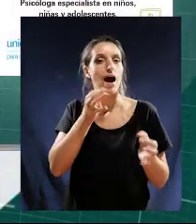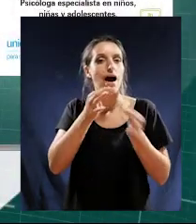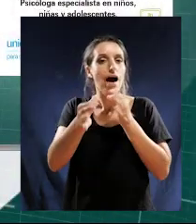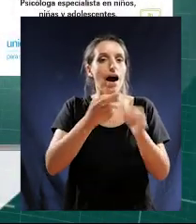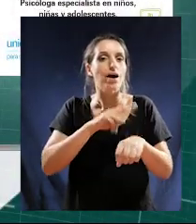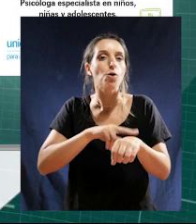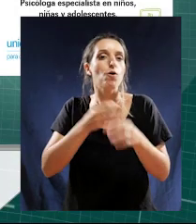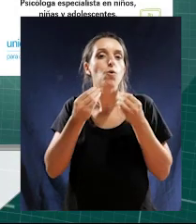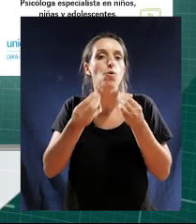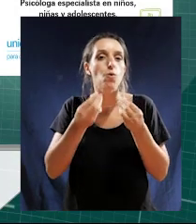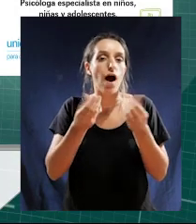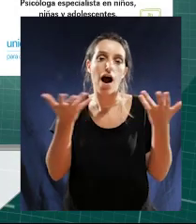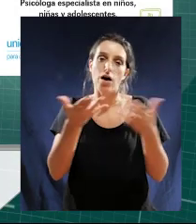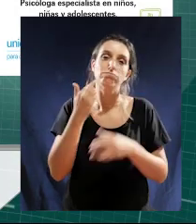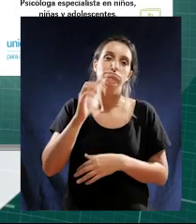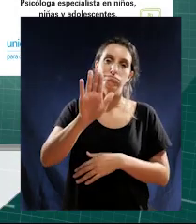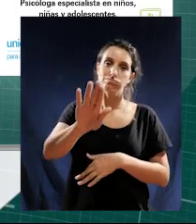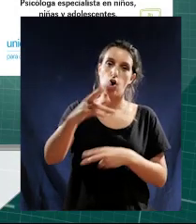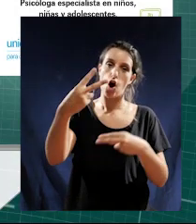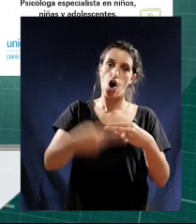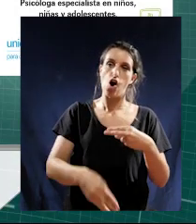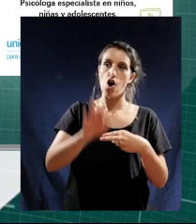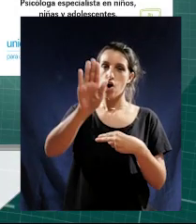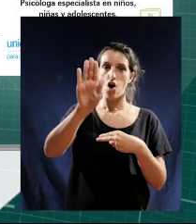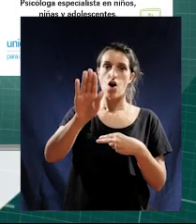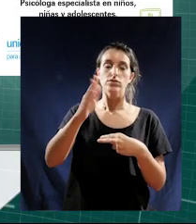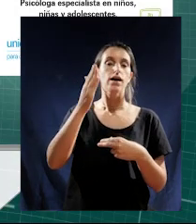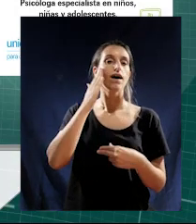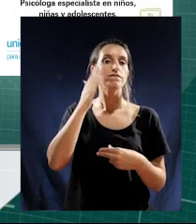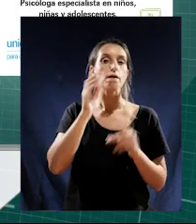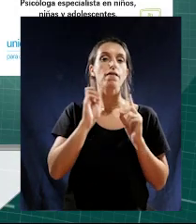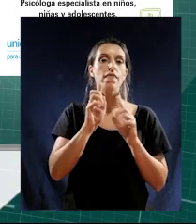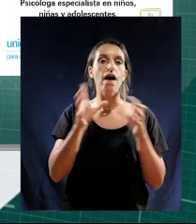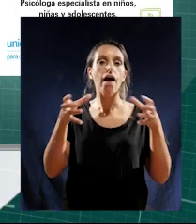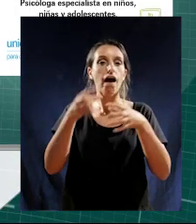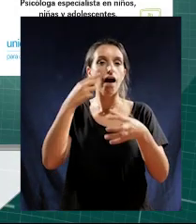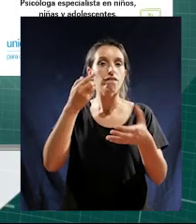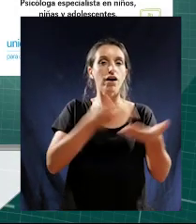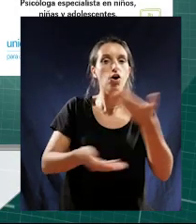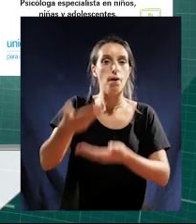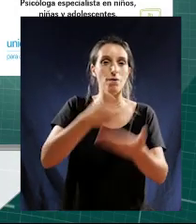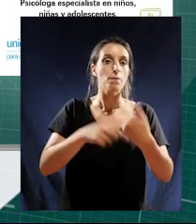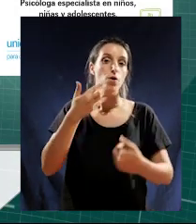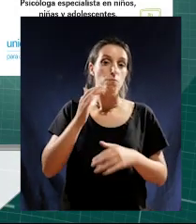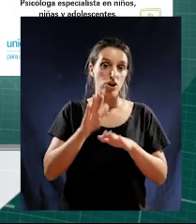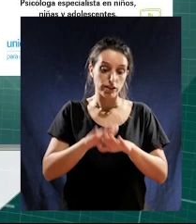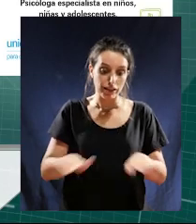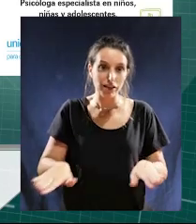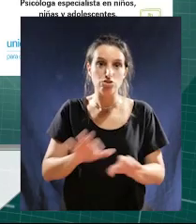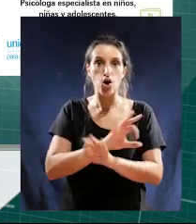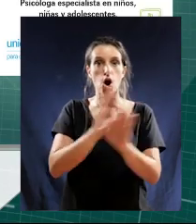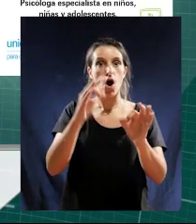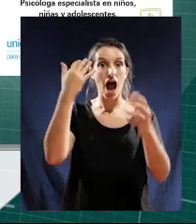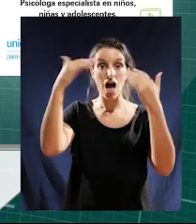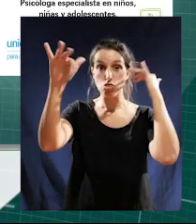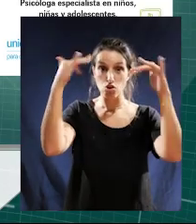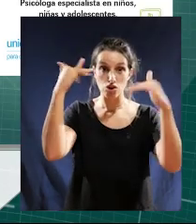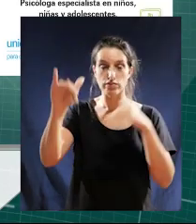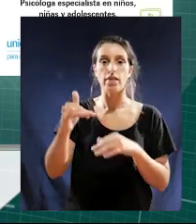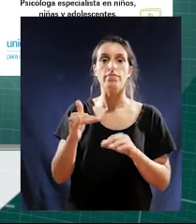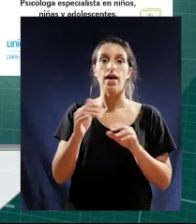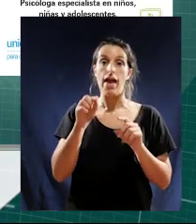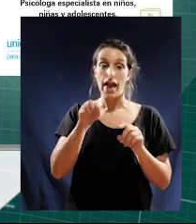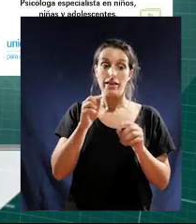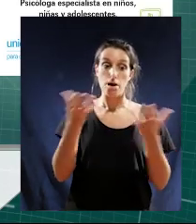quizás lo más recomendable para esas problemáticas que estamos transitando en este momento es darnos una tregua y saber que